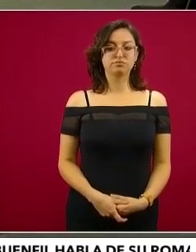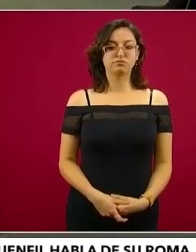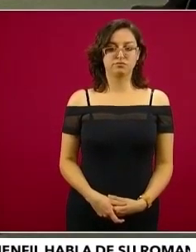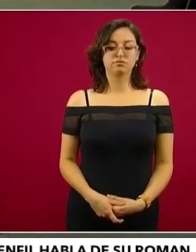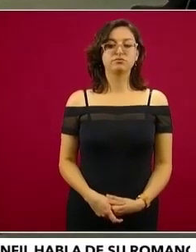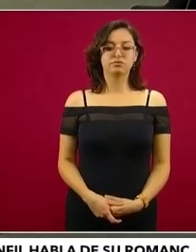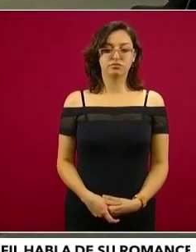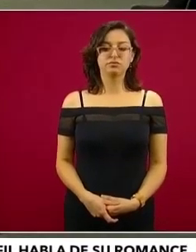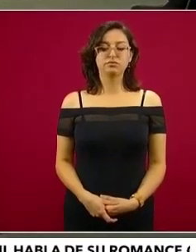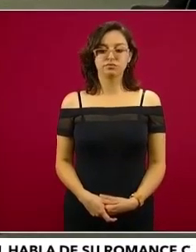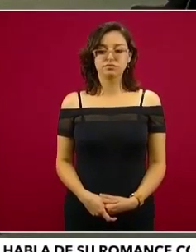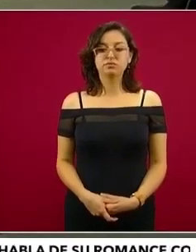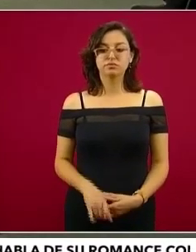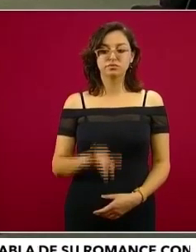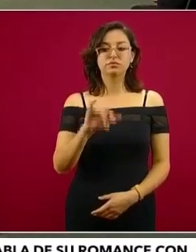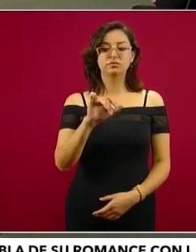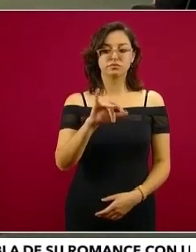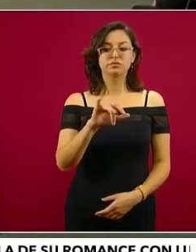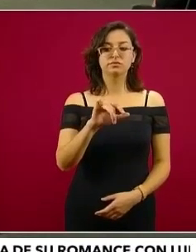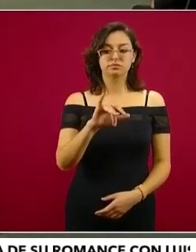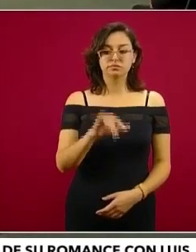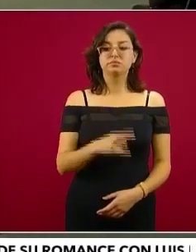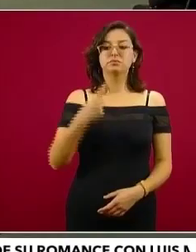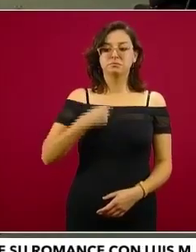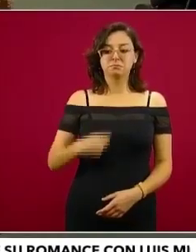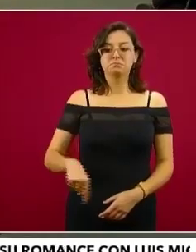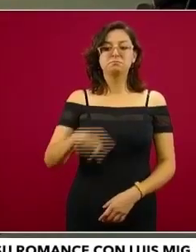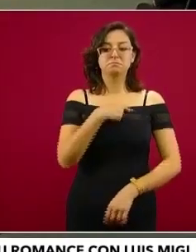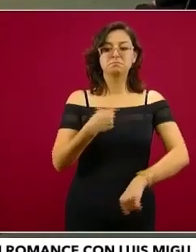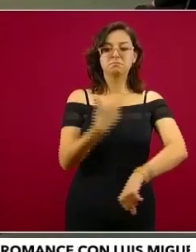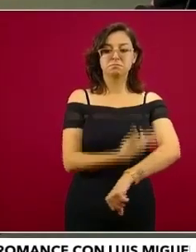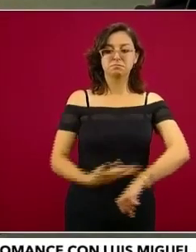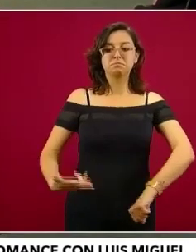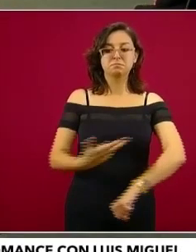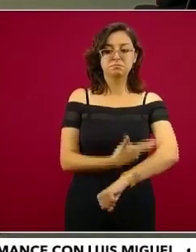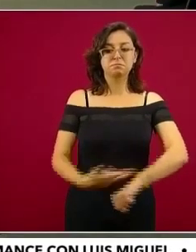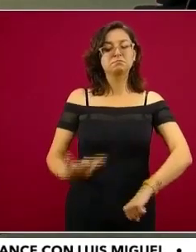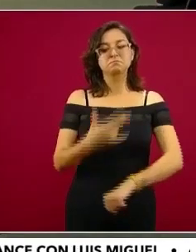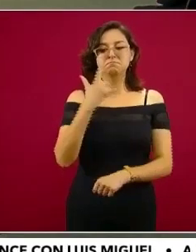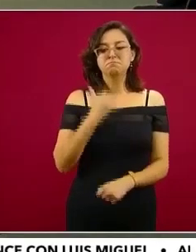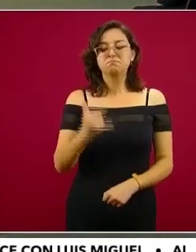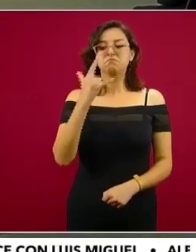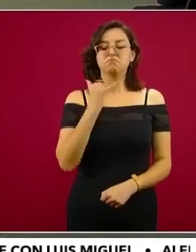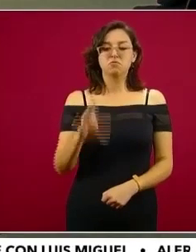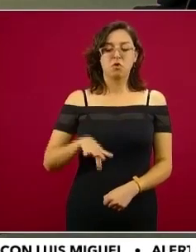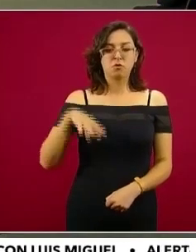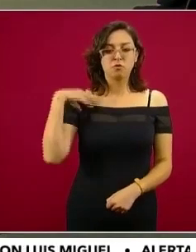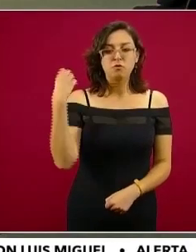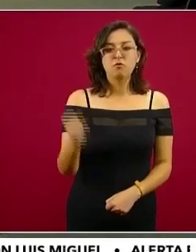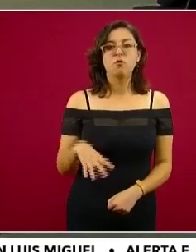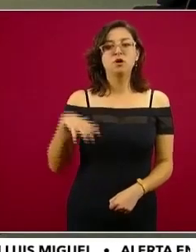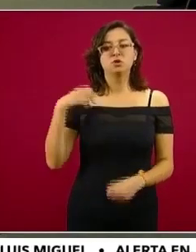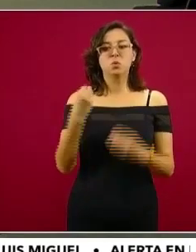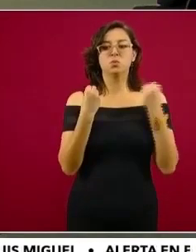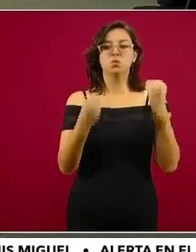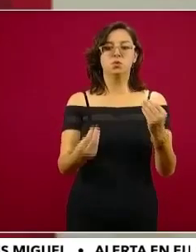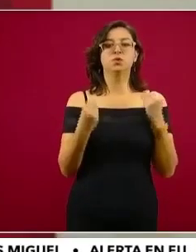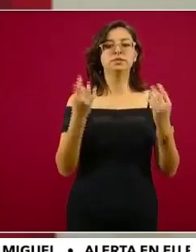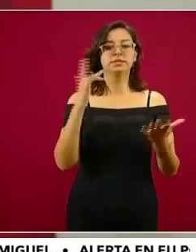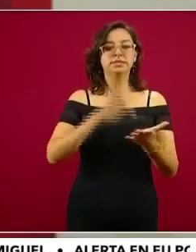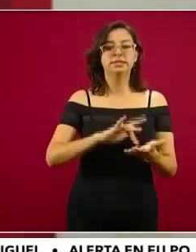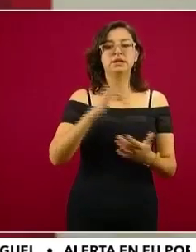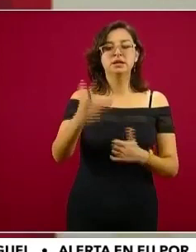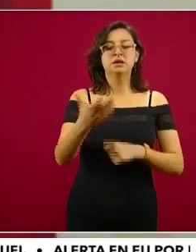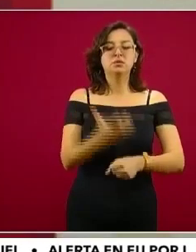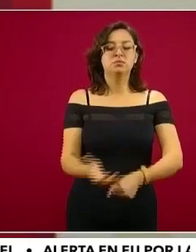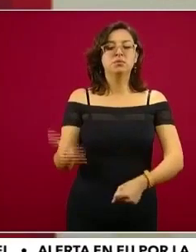Sí, así es. Definitivamente hemos hecho este esfuerzo múltiple y aquí estoy muy agradecido con los